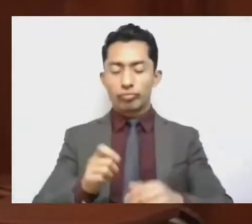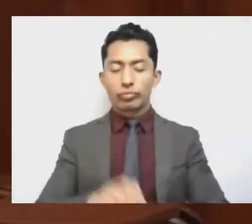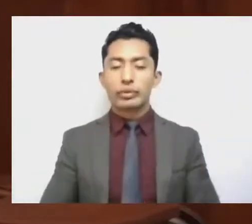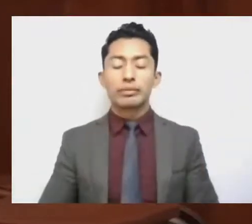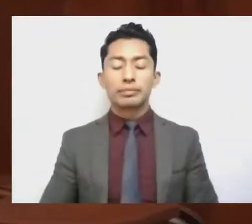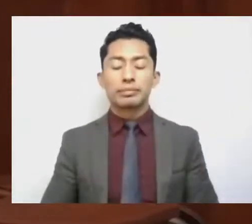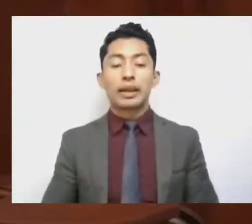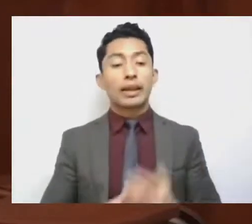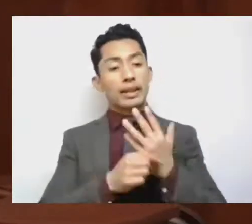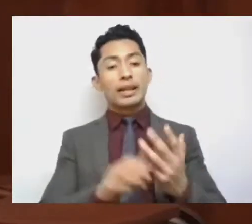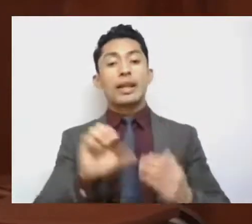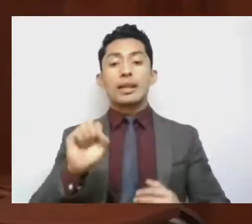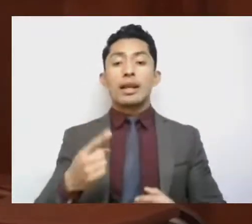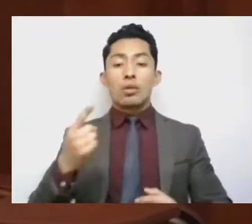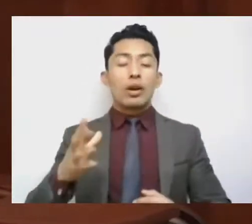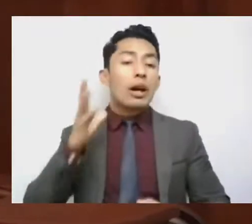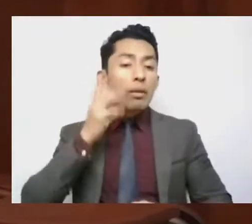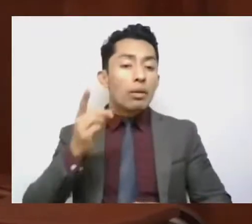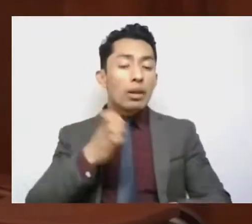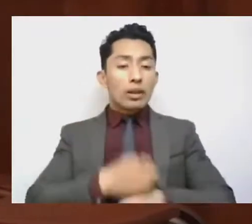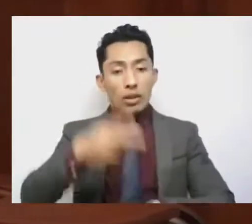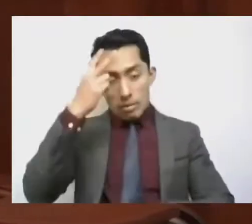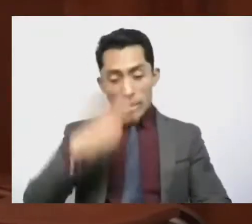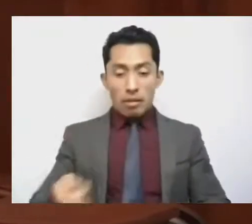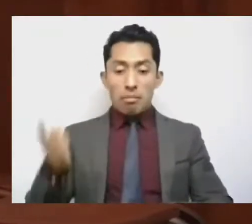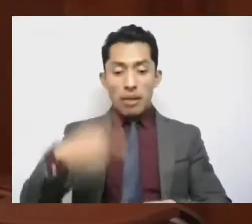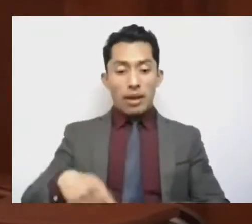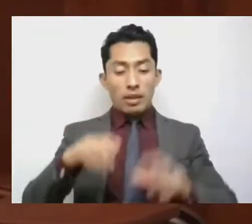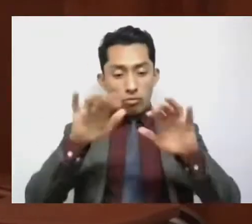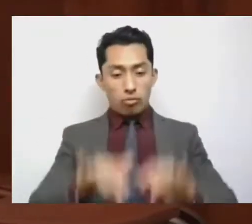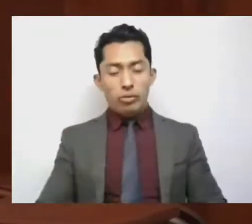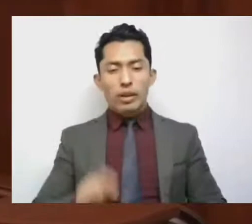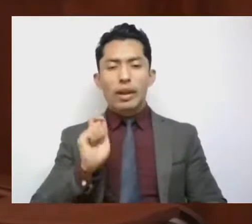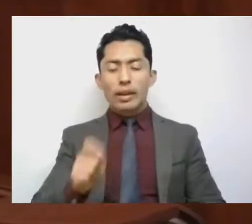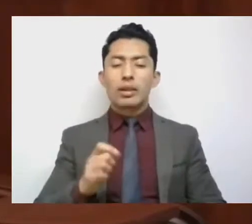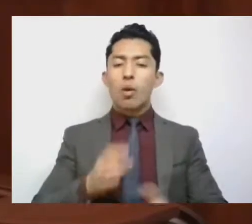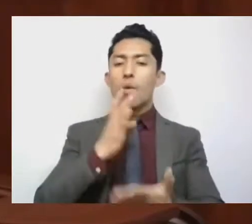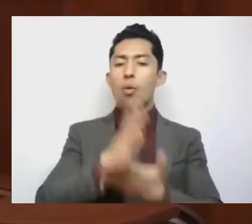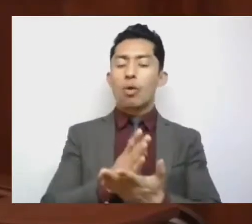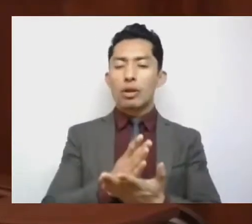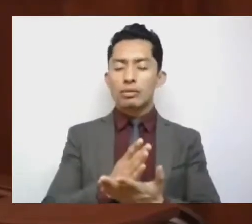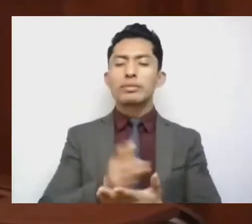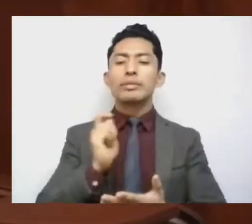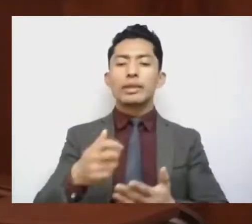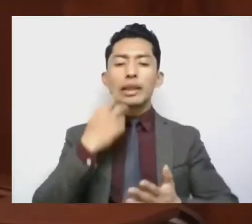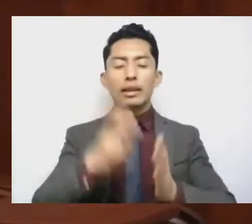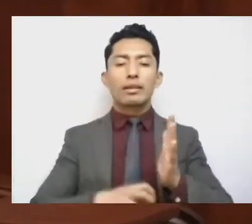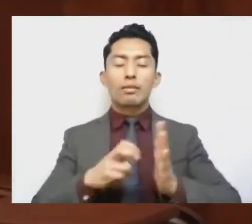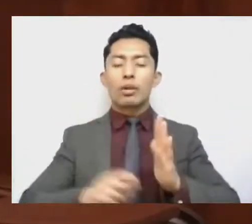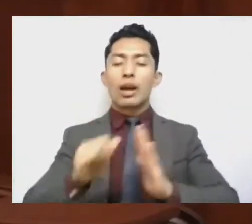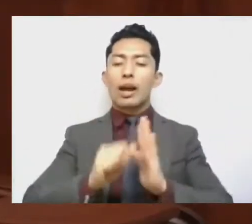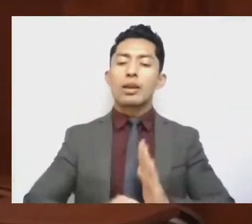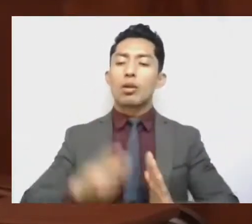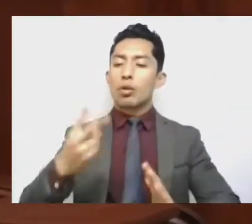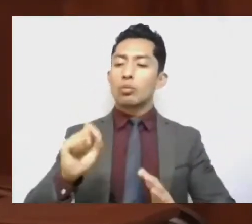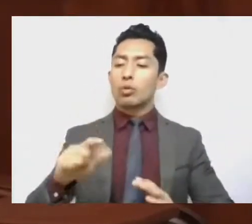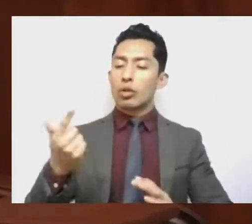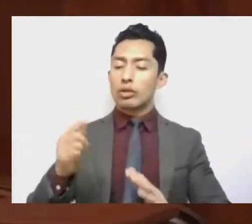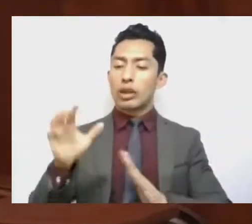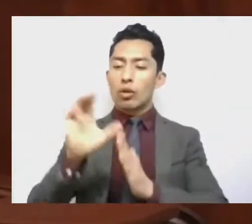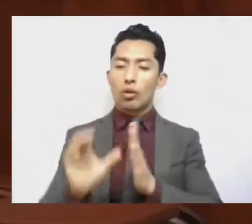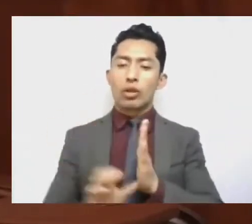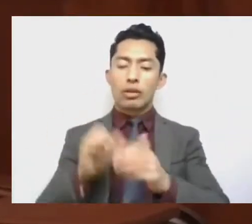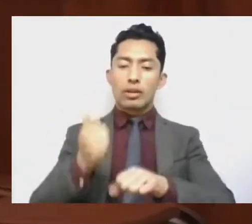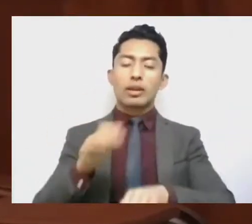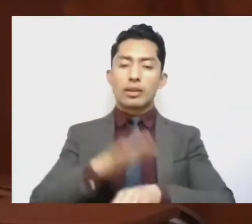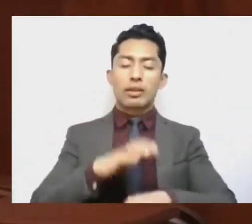61ª legislatura del Estado de México decreta: único decreto por el que se reforma el artículo 2.12 del Código Administrativo